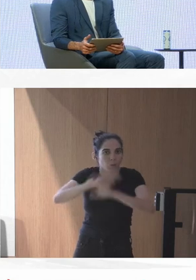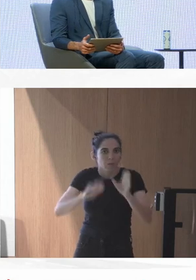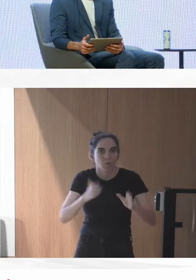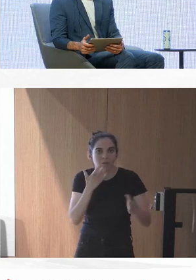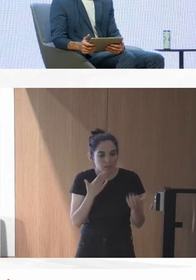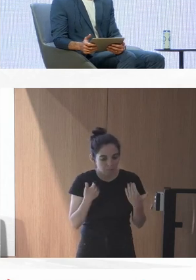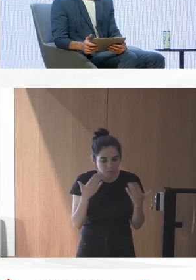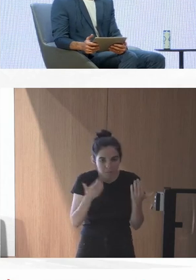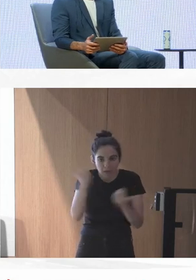La prioridad